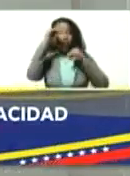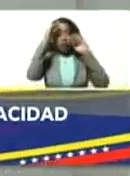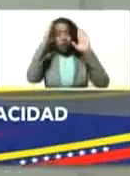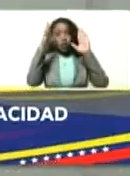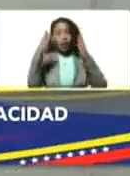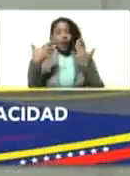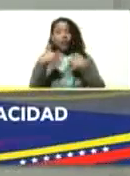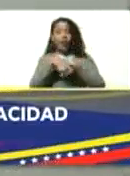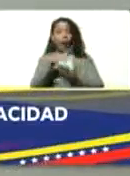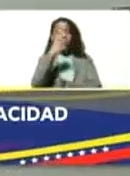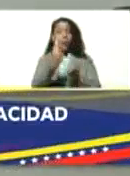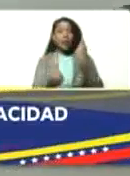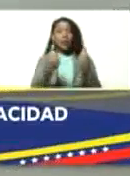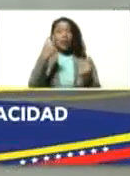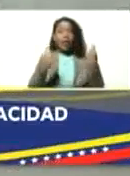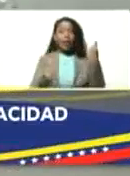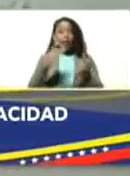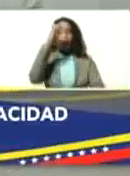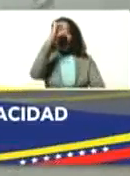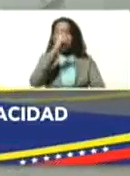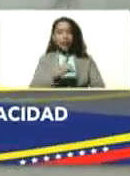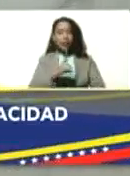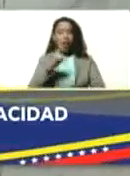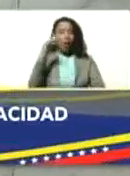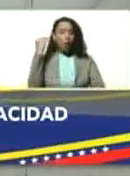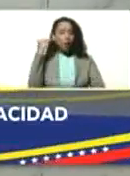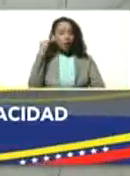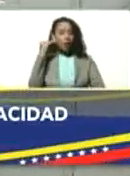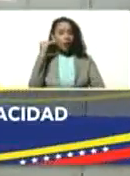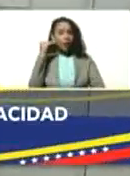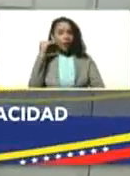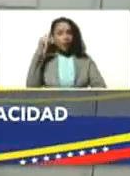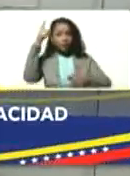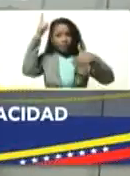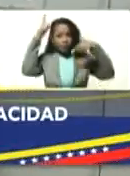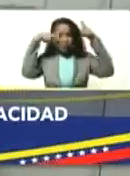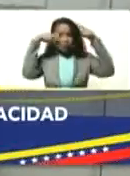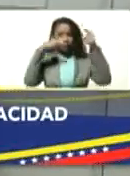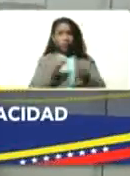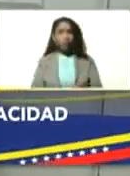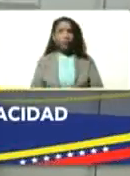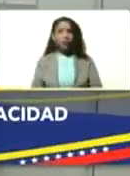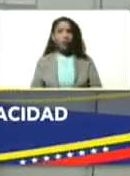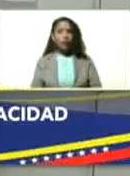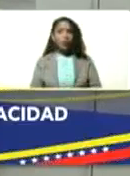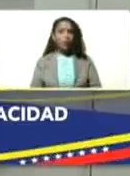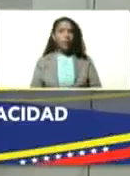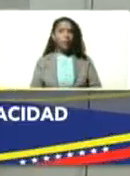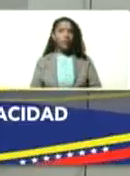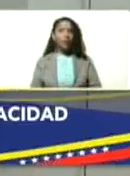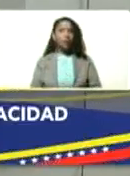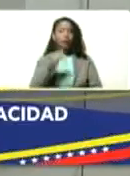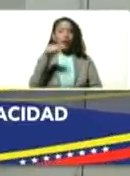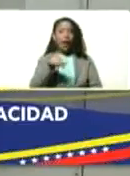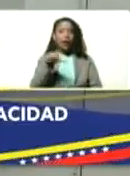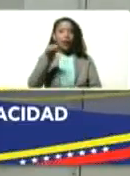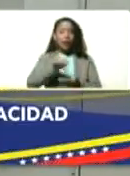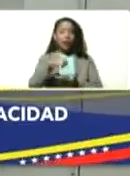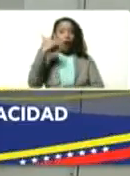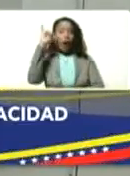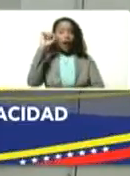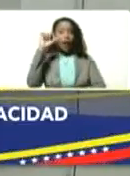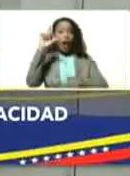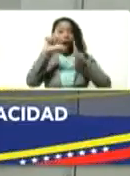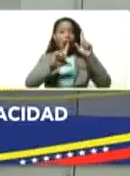para Pacientes con Discapacidad, Comandante Hugo Rafael Chávez Frías. Este centro tiene un laboratorio